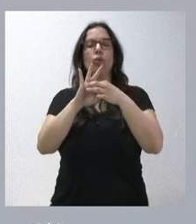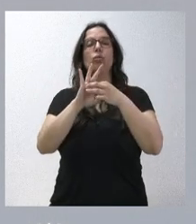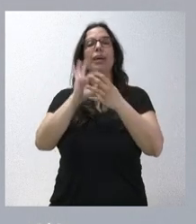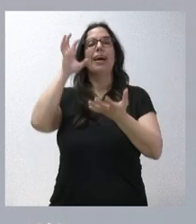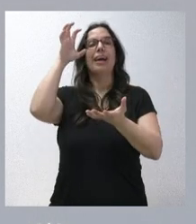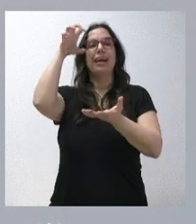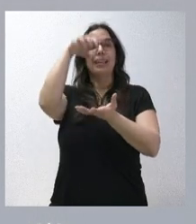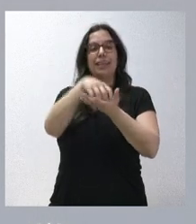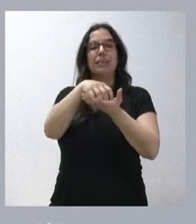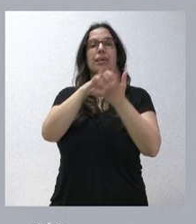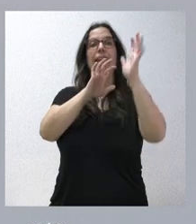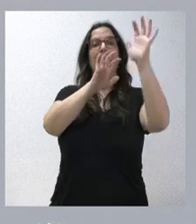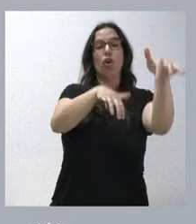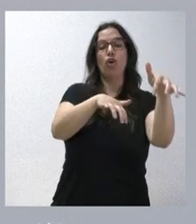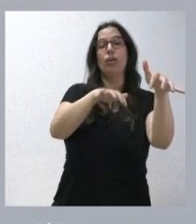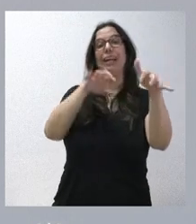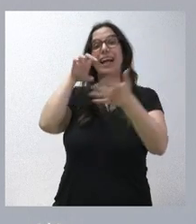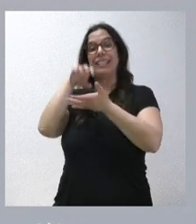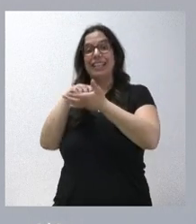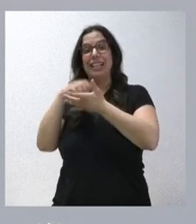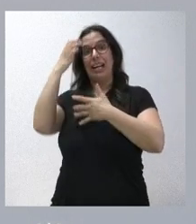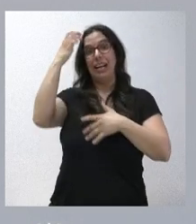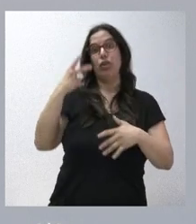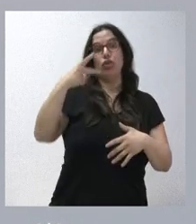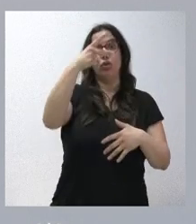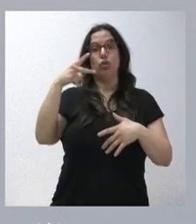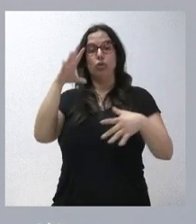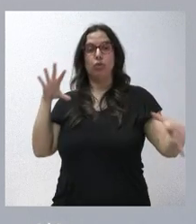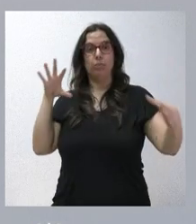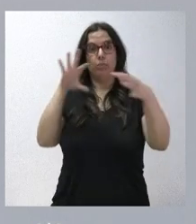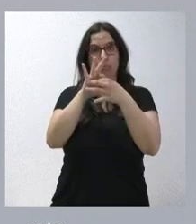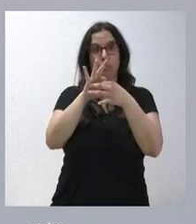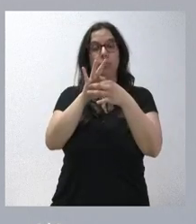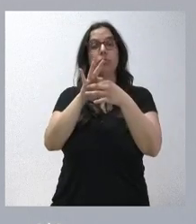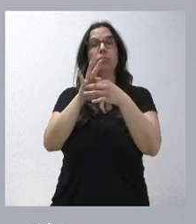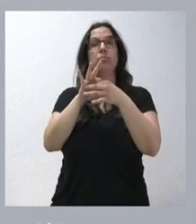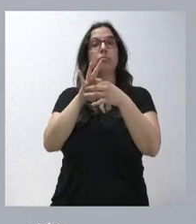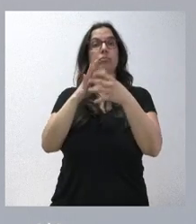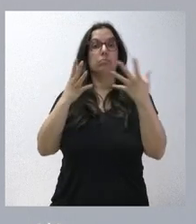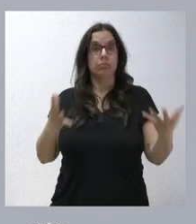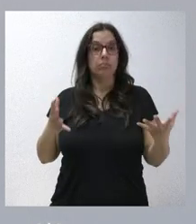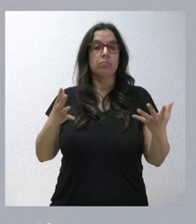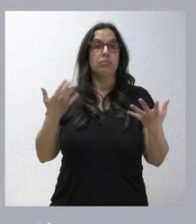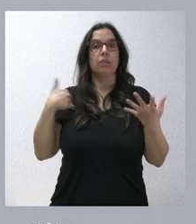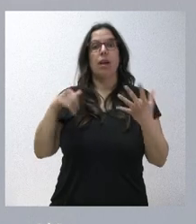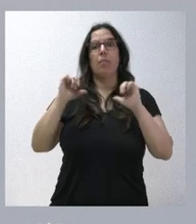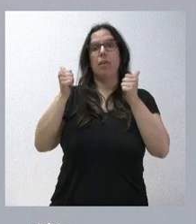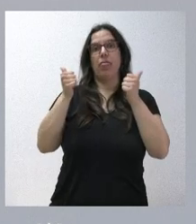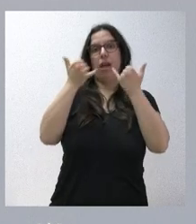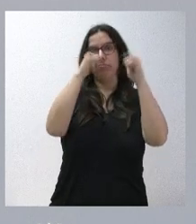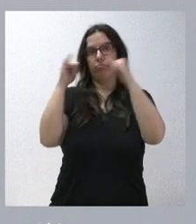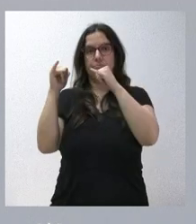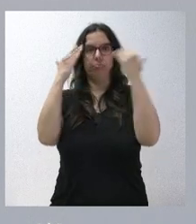en el año 2030 y cuya conmemoración comienza a prepararse ya por